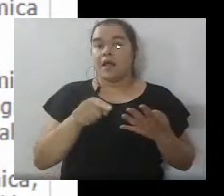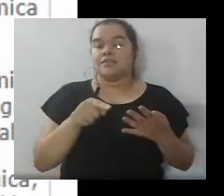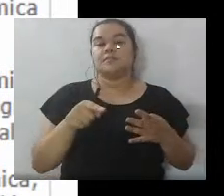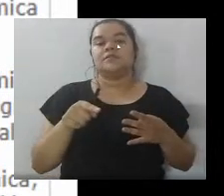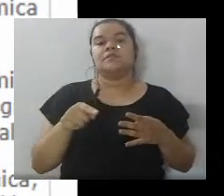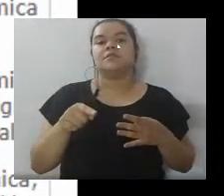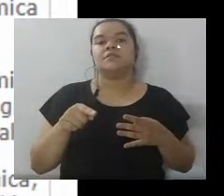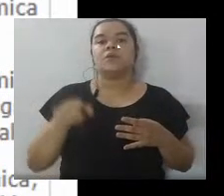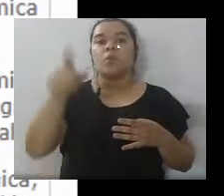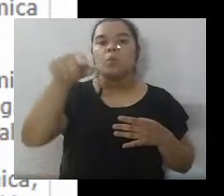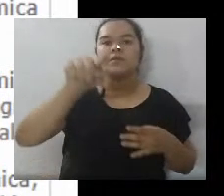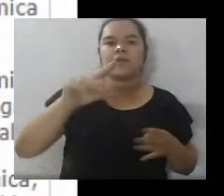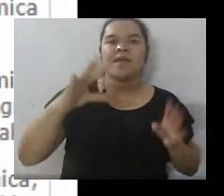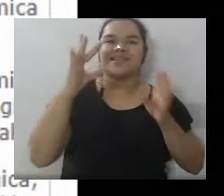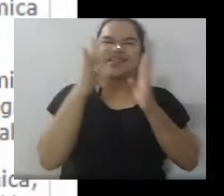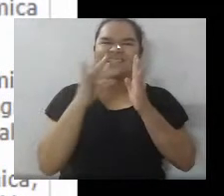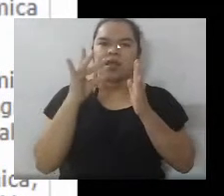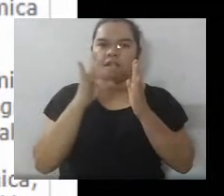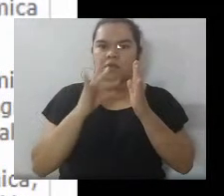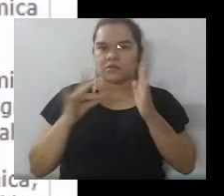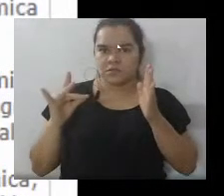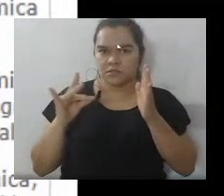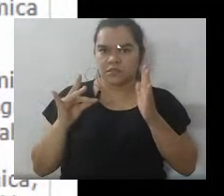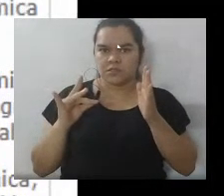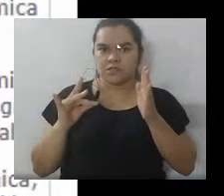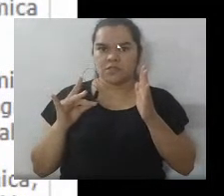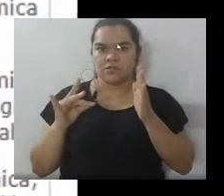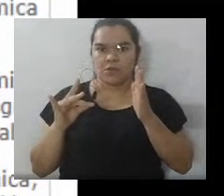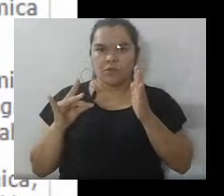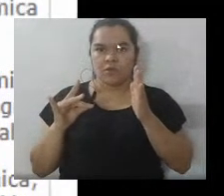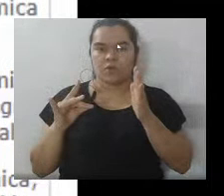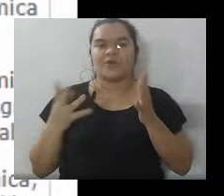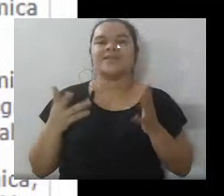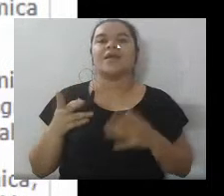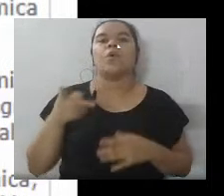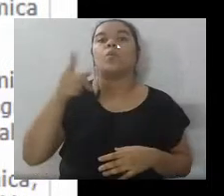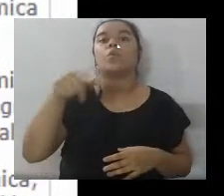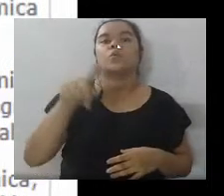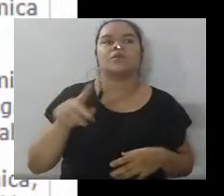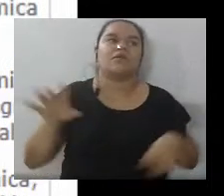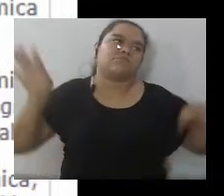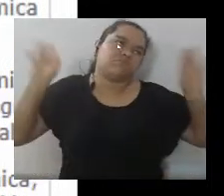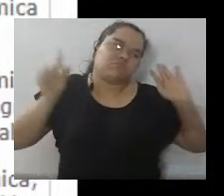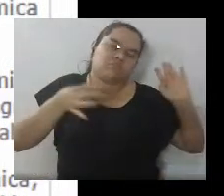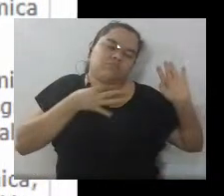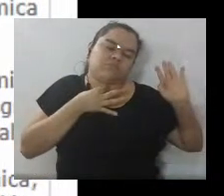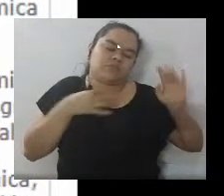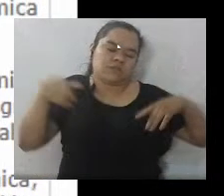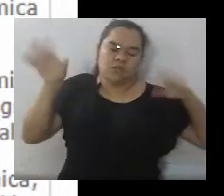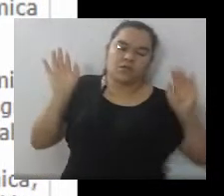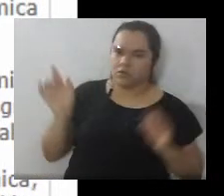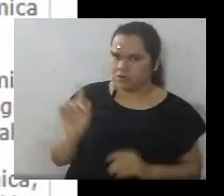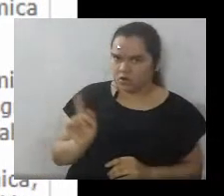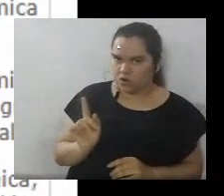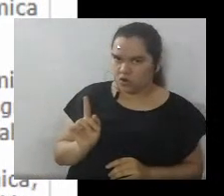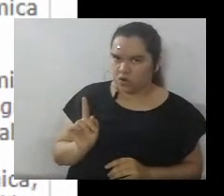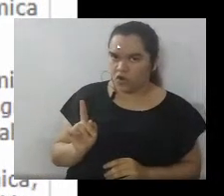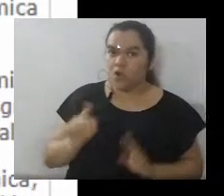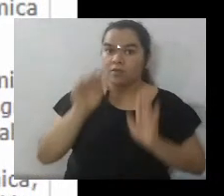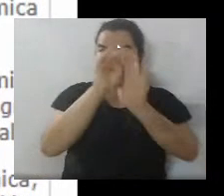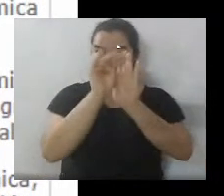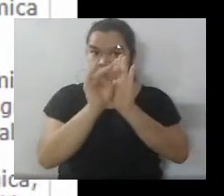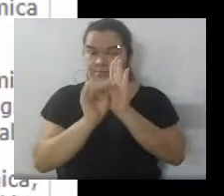de electiva u optativa no quiere decir que si quiere lo hacen y si quiere no, sino que del